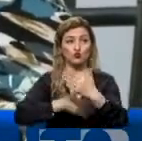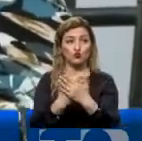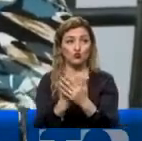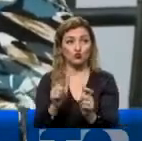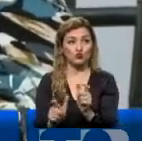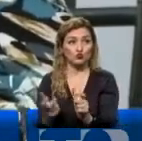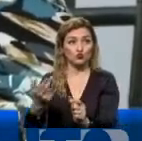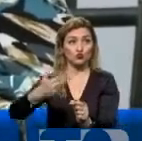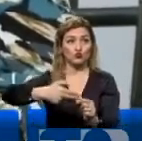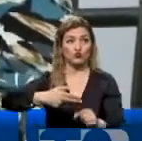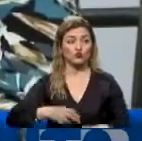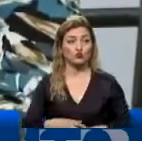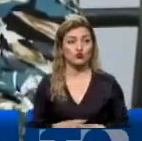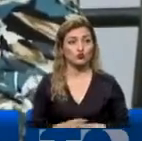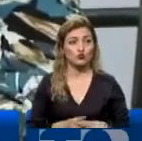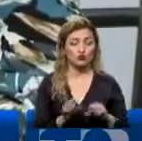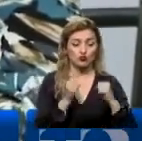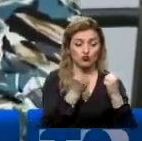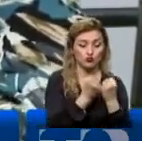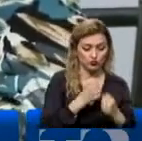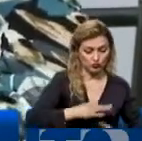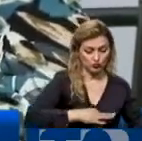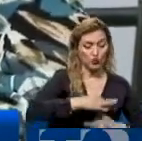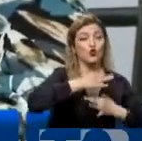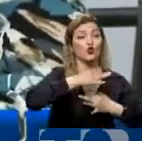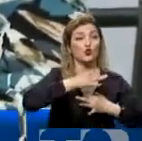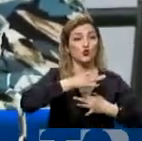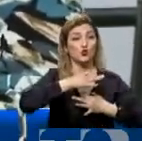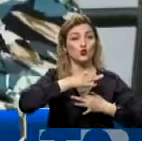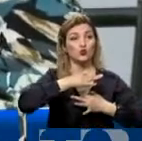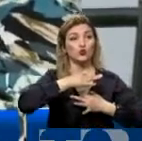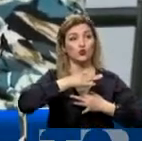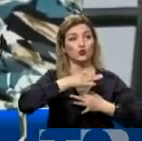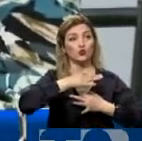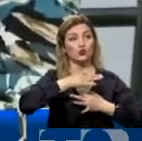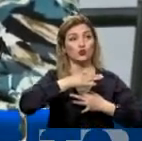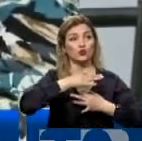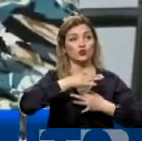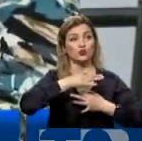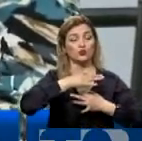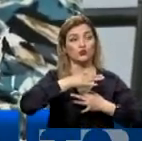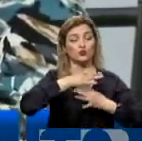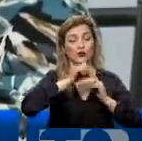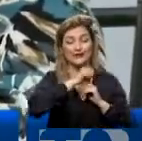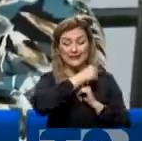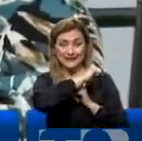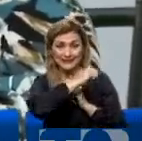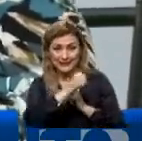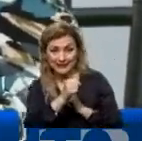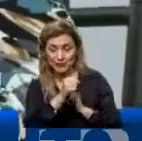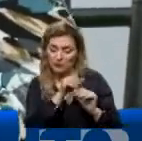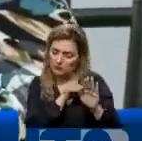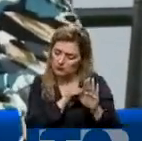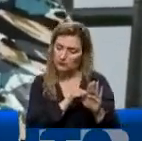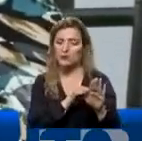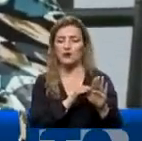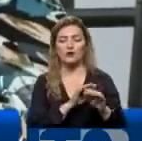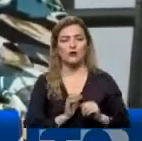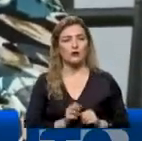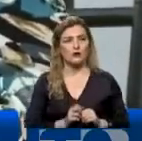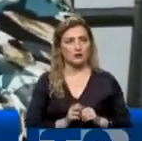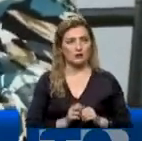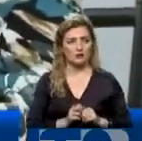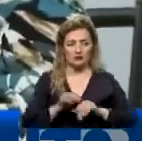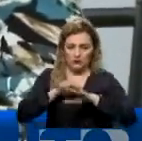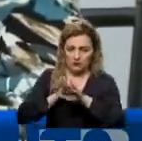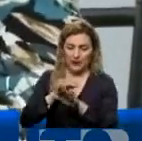actores. La sociedad civil, que es un aliado del sistema y es un aliado de los